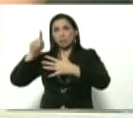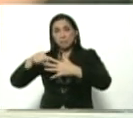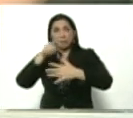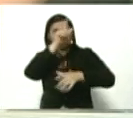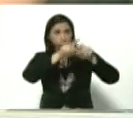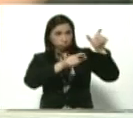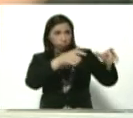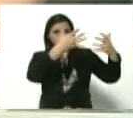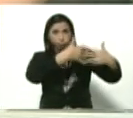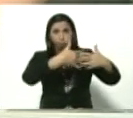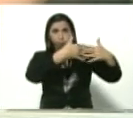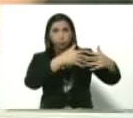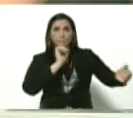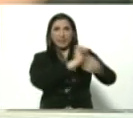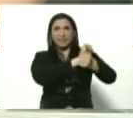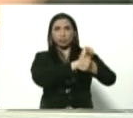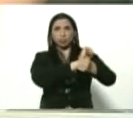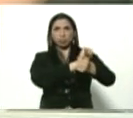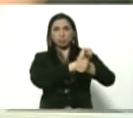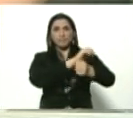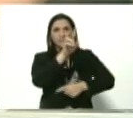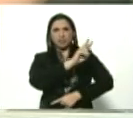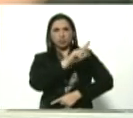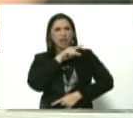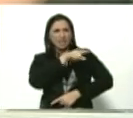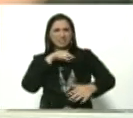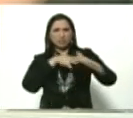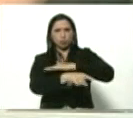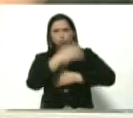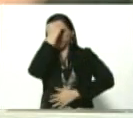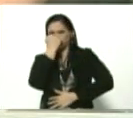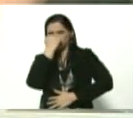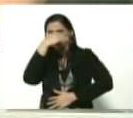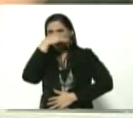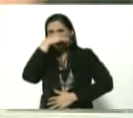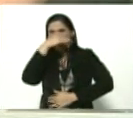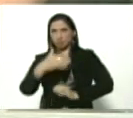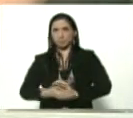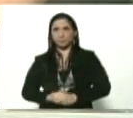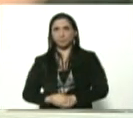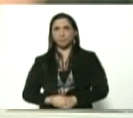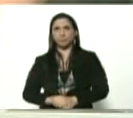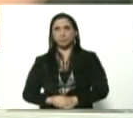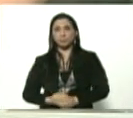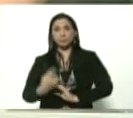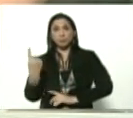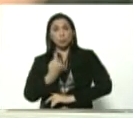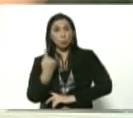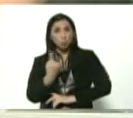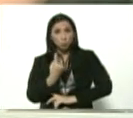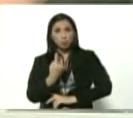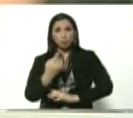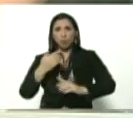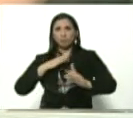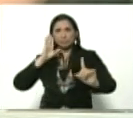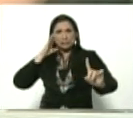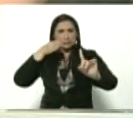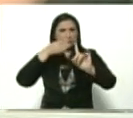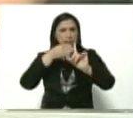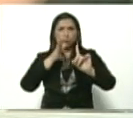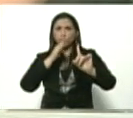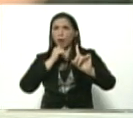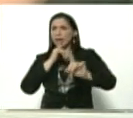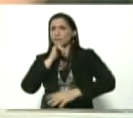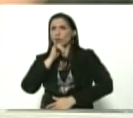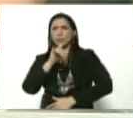estadounidenses presos en Venezuela por esta incursión terrorista. Los únicos que se dedican a la